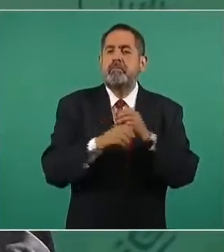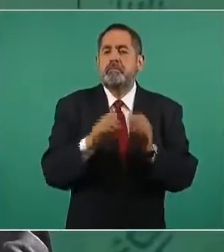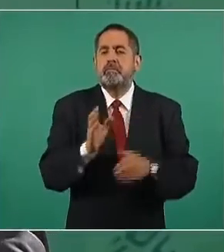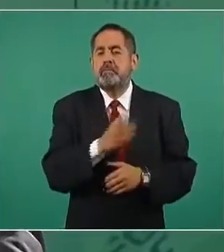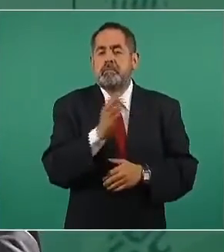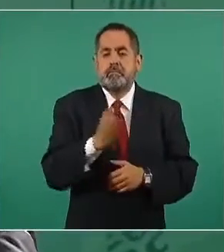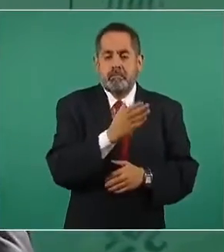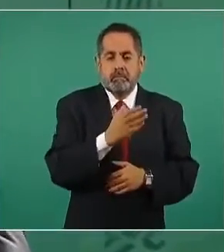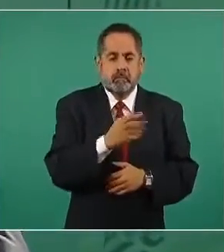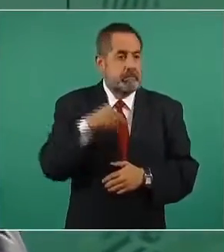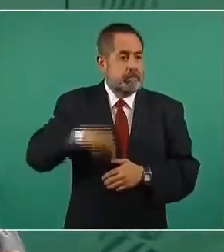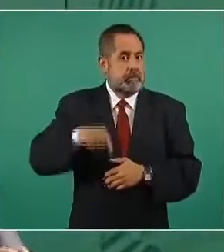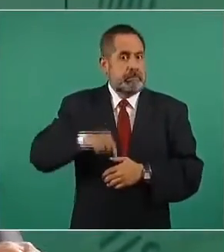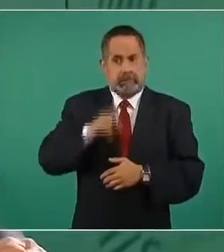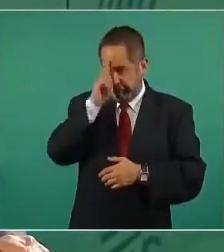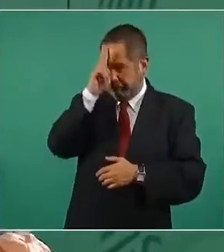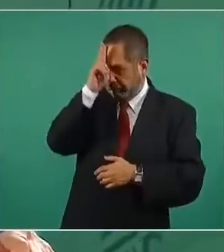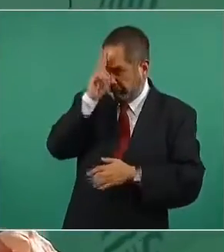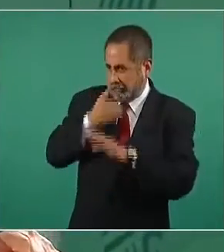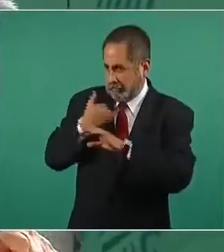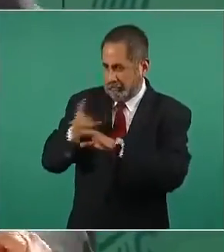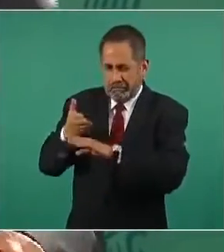Entonces, ¿qué demuestra eso?